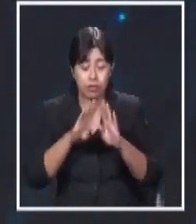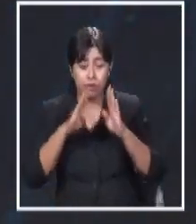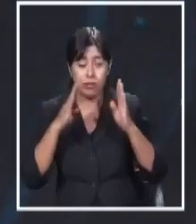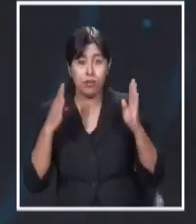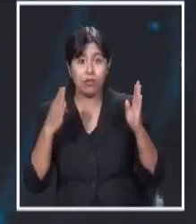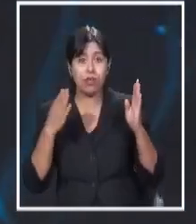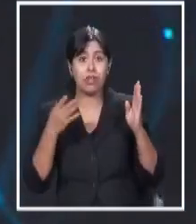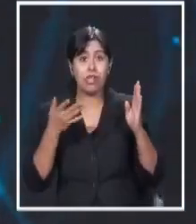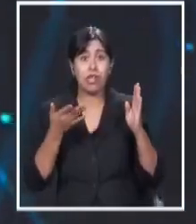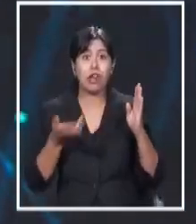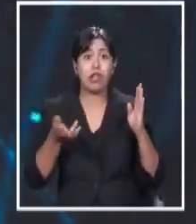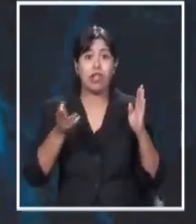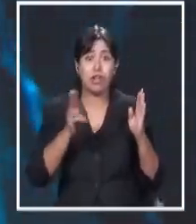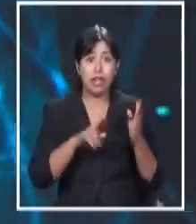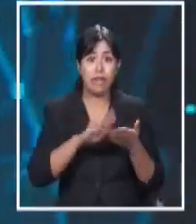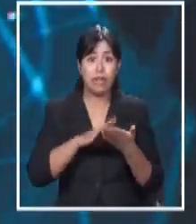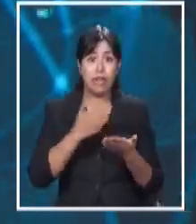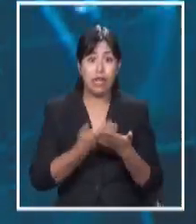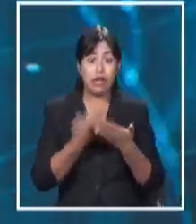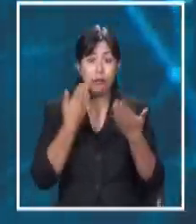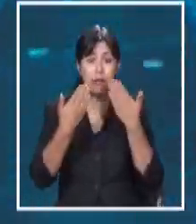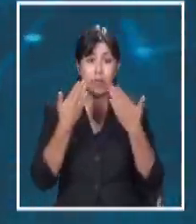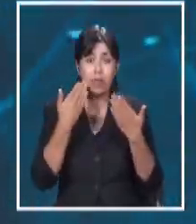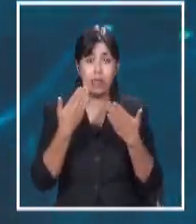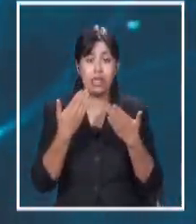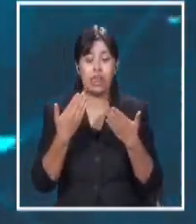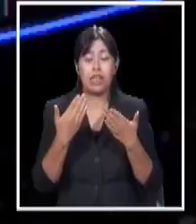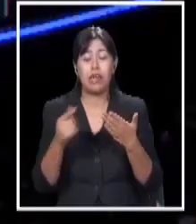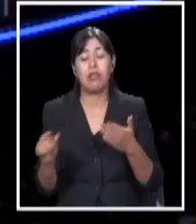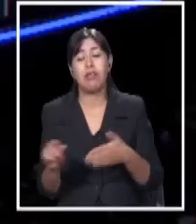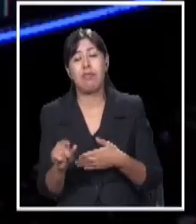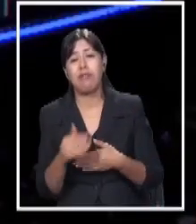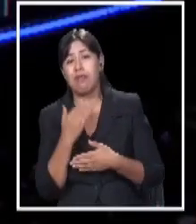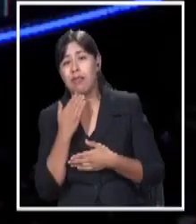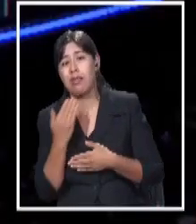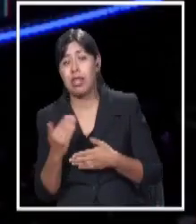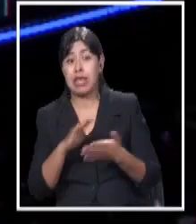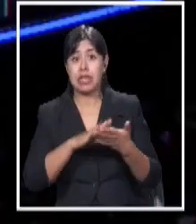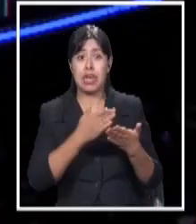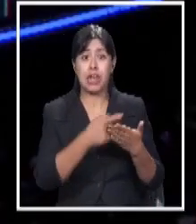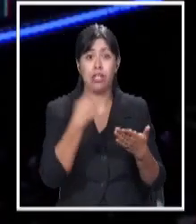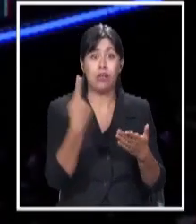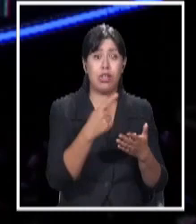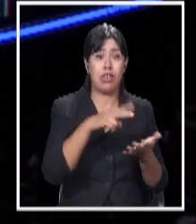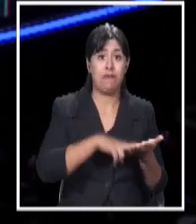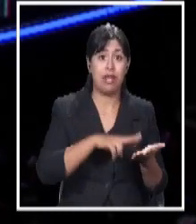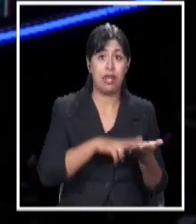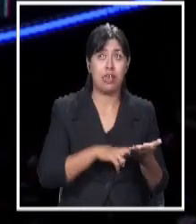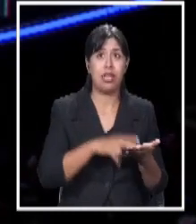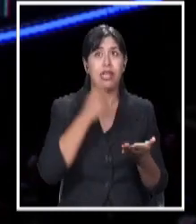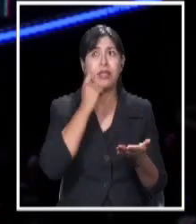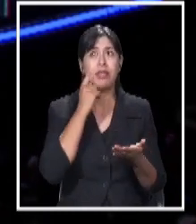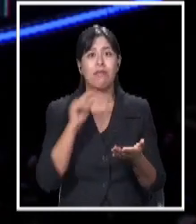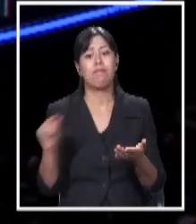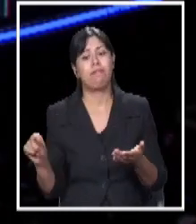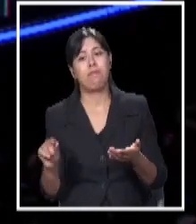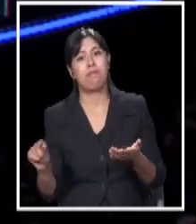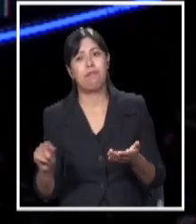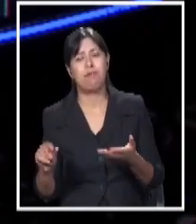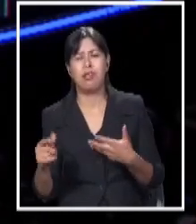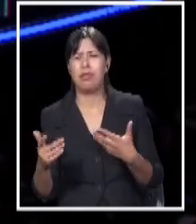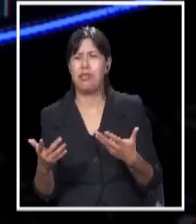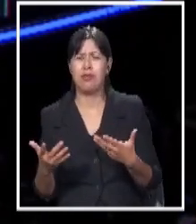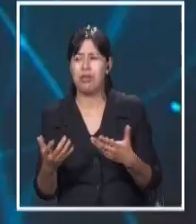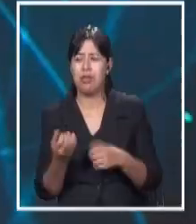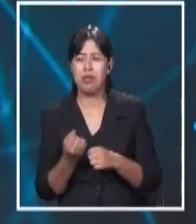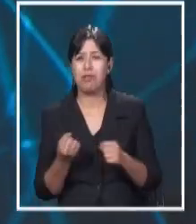cuando la salud mental ya no sea la hermana pobre, la hermana chica de la salud de verdad, sigue siendo así. Yo no puedo entender por